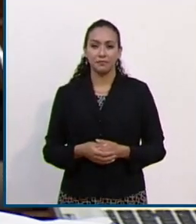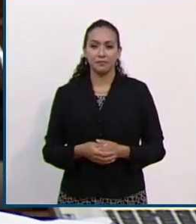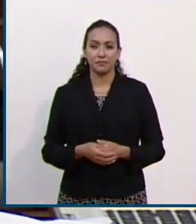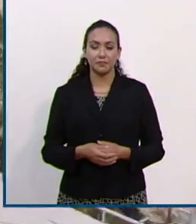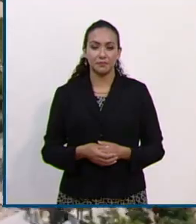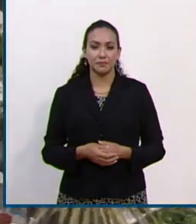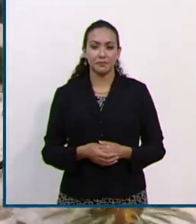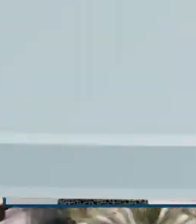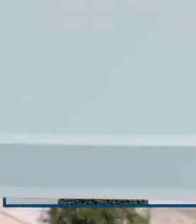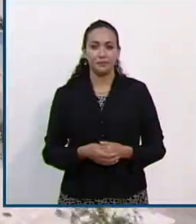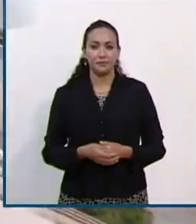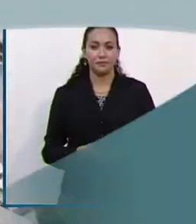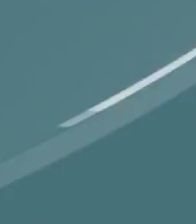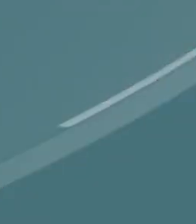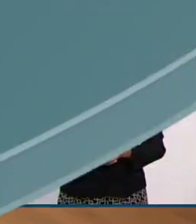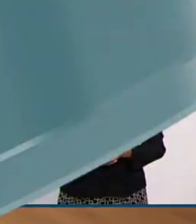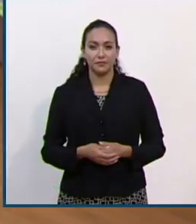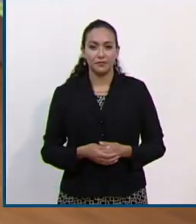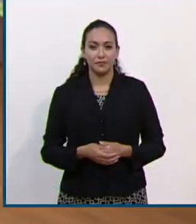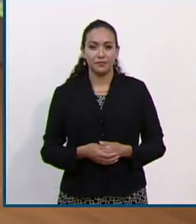Peña.